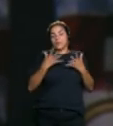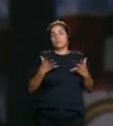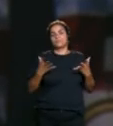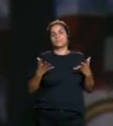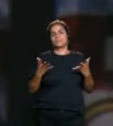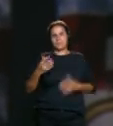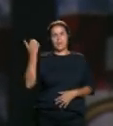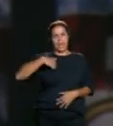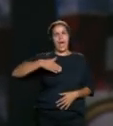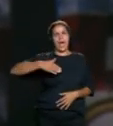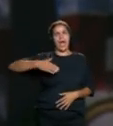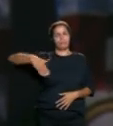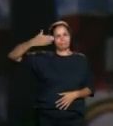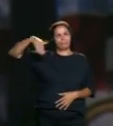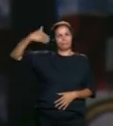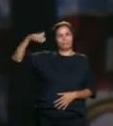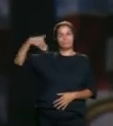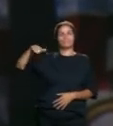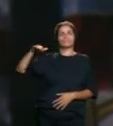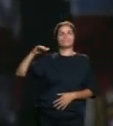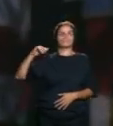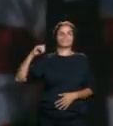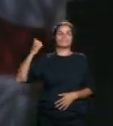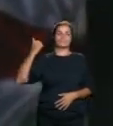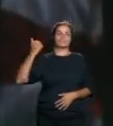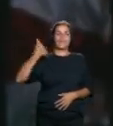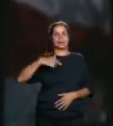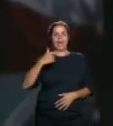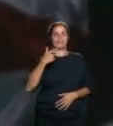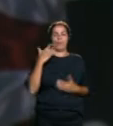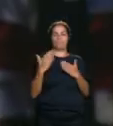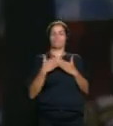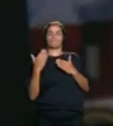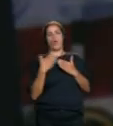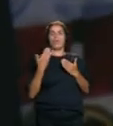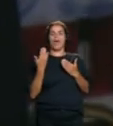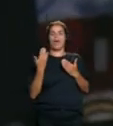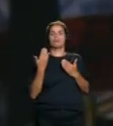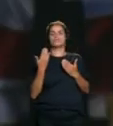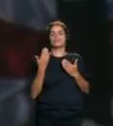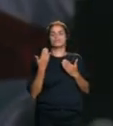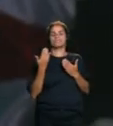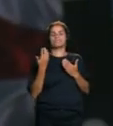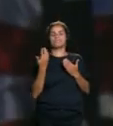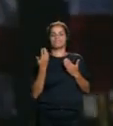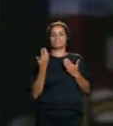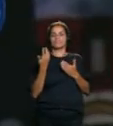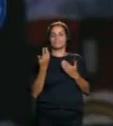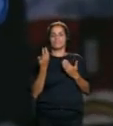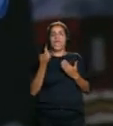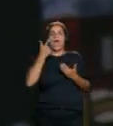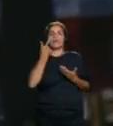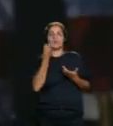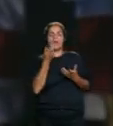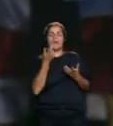ya hace tiempo que se puso de moda eso de publicar la palabra más buscada en